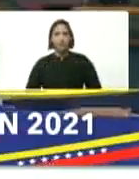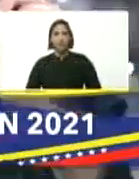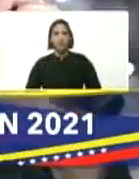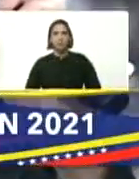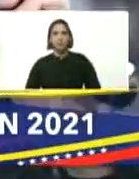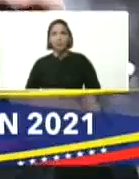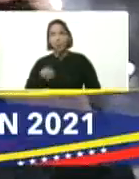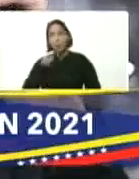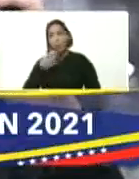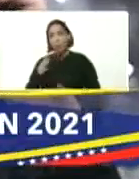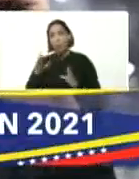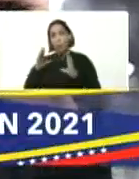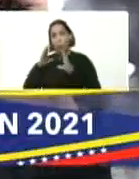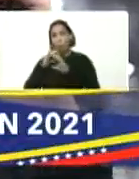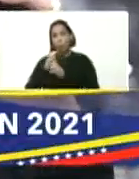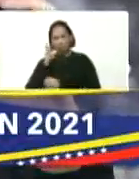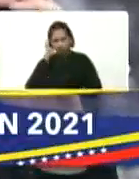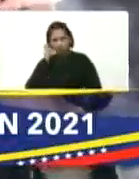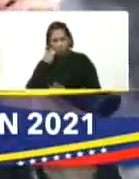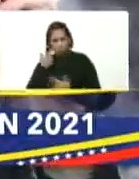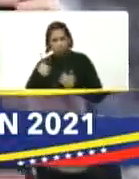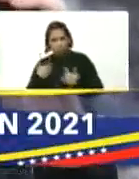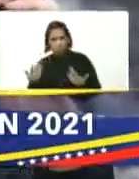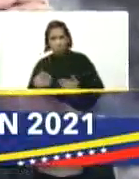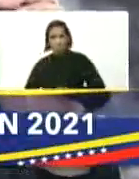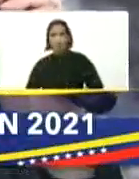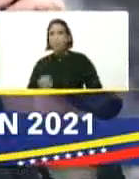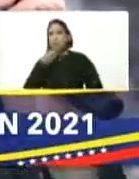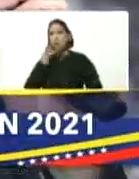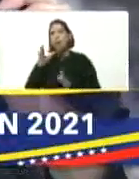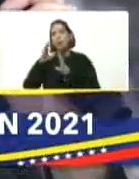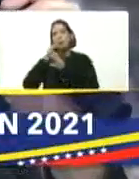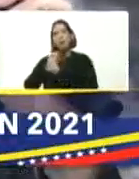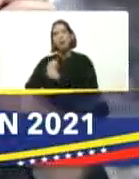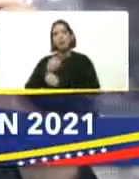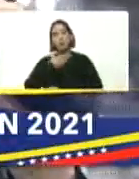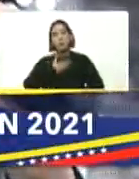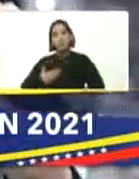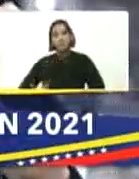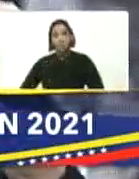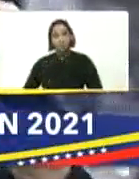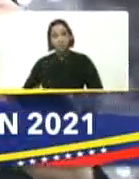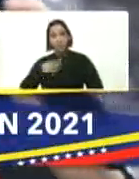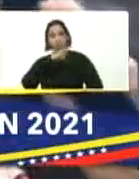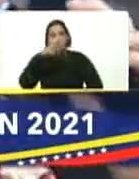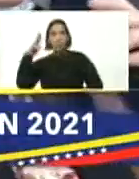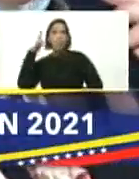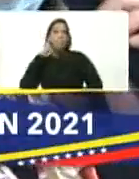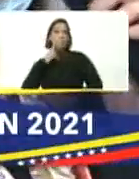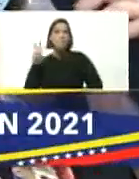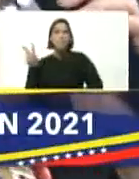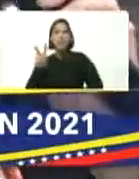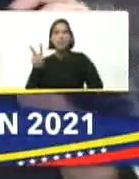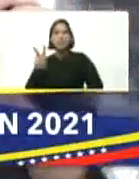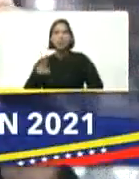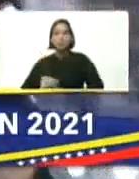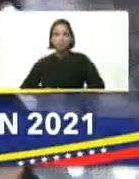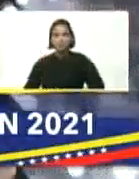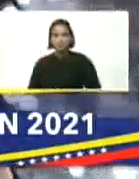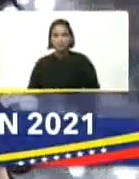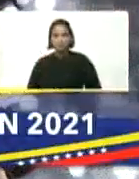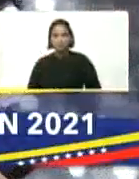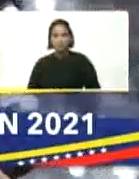Buenas noches, ¿se escucha? Buenas noches, señor presidente de la República Bolivariana.